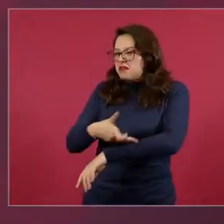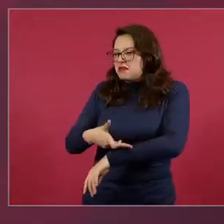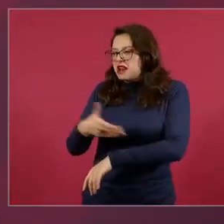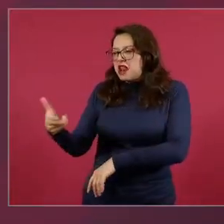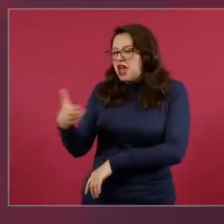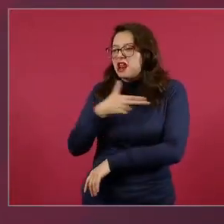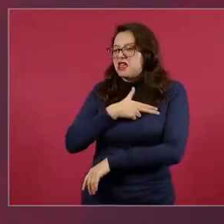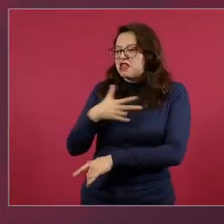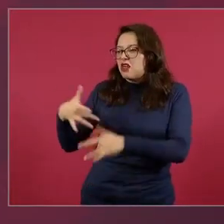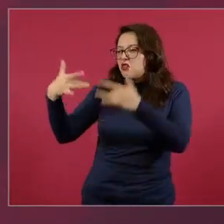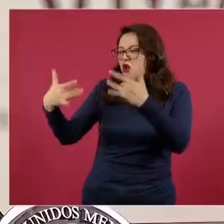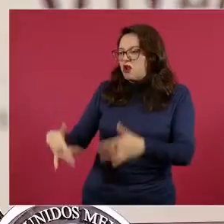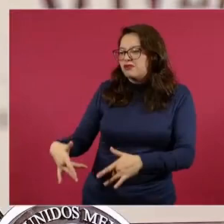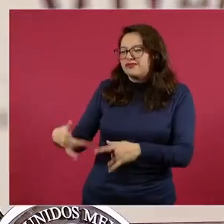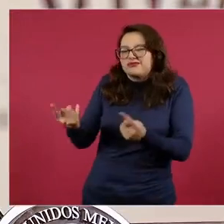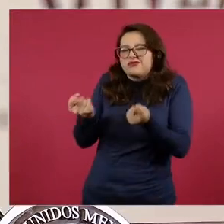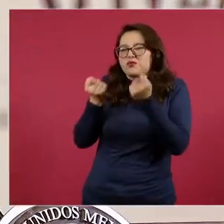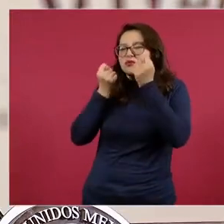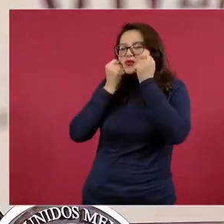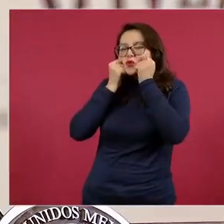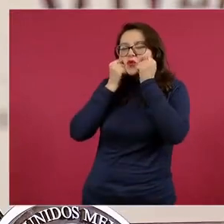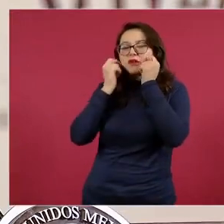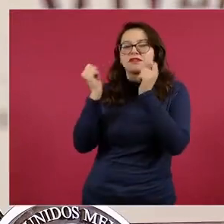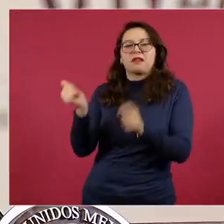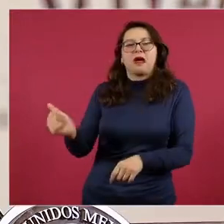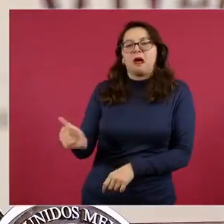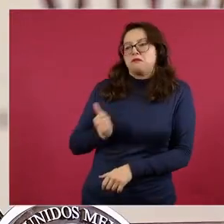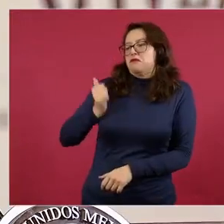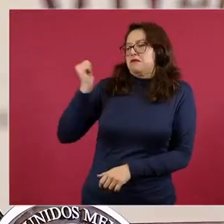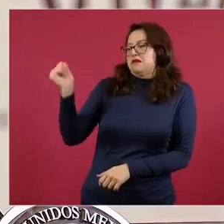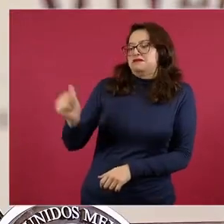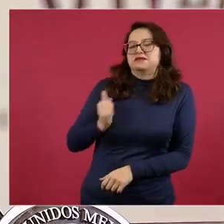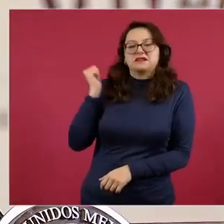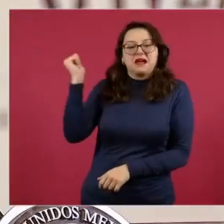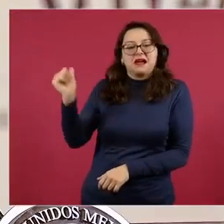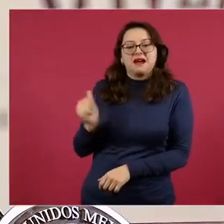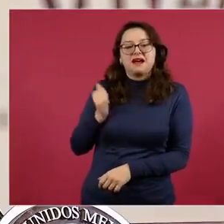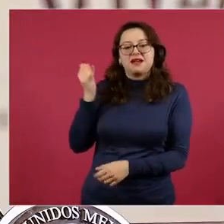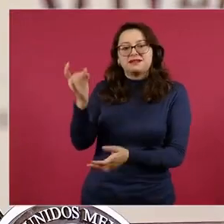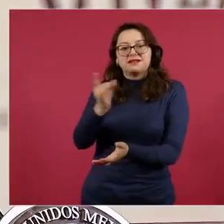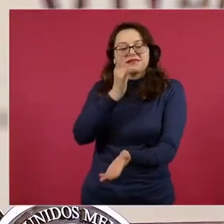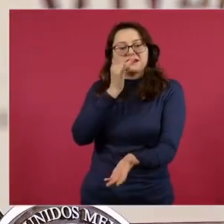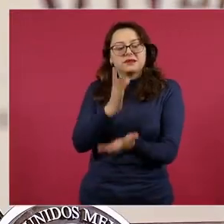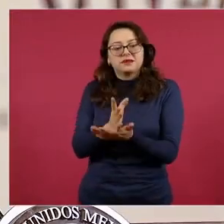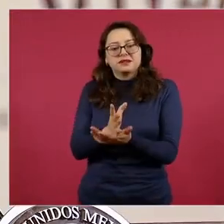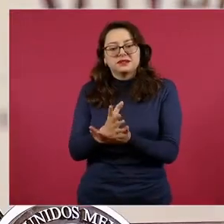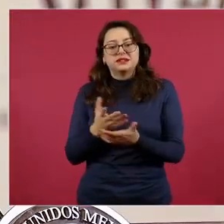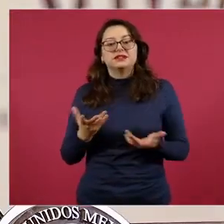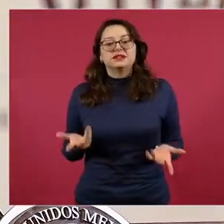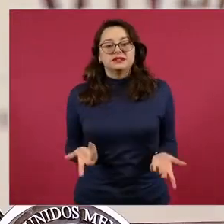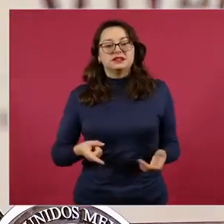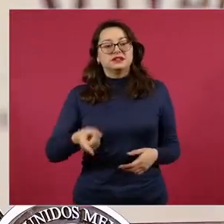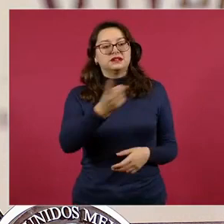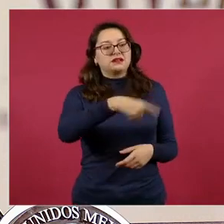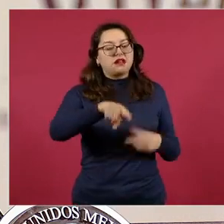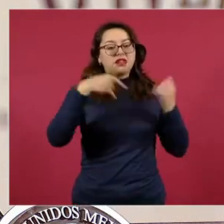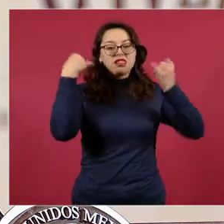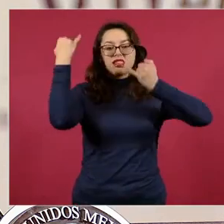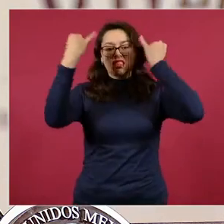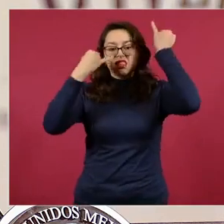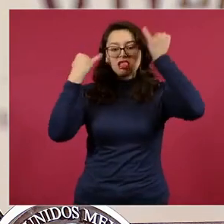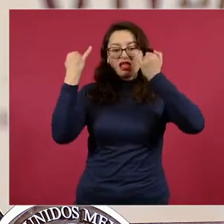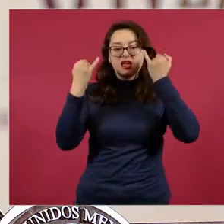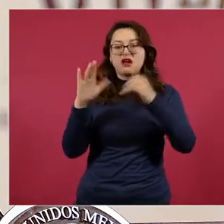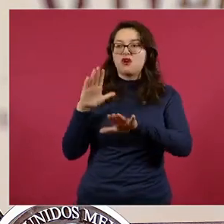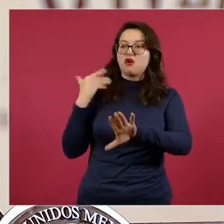persona que falleció ni las circunstancias en las que ocurrió. Esos medios montaron una historia